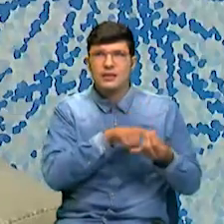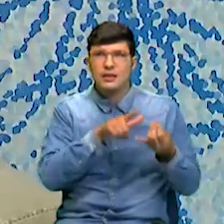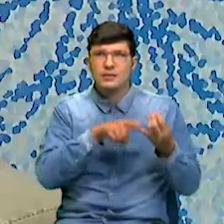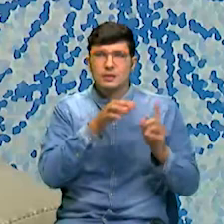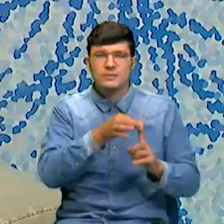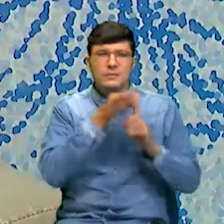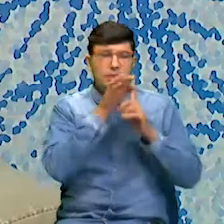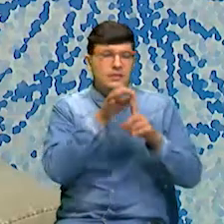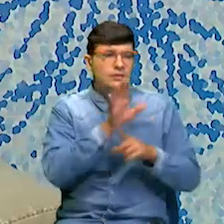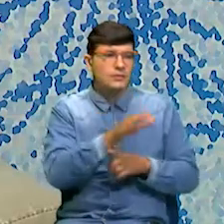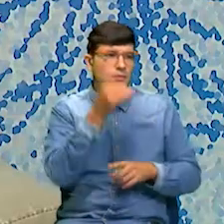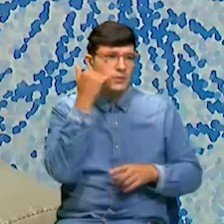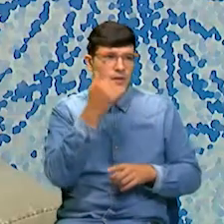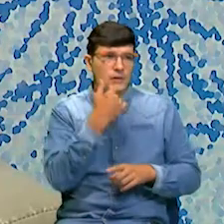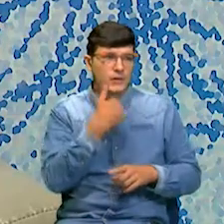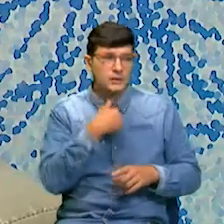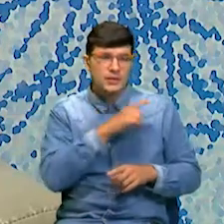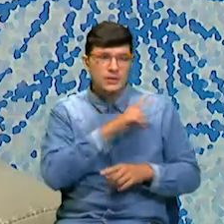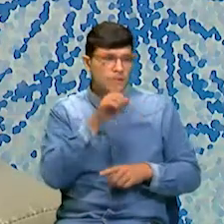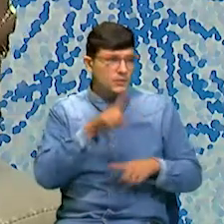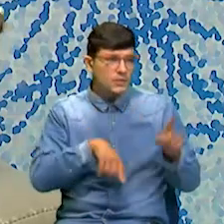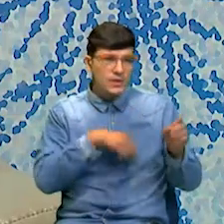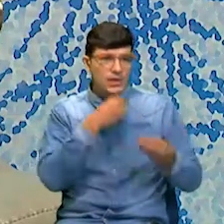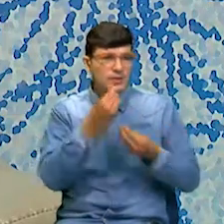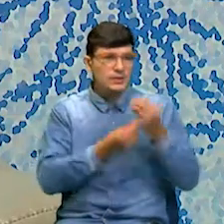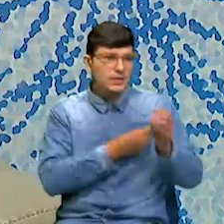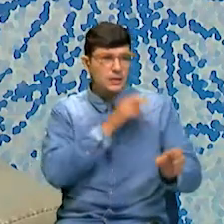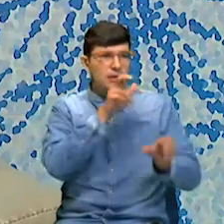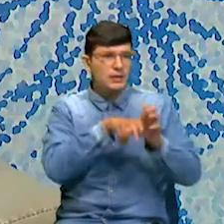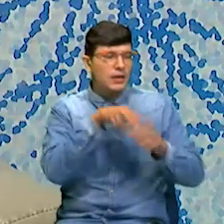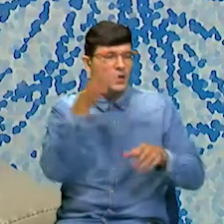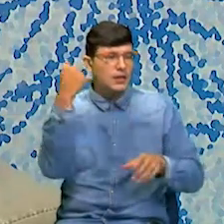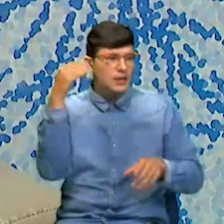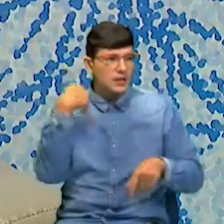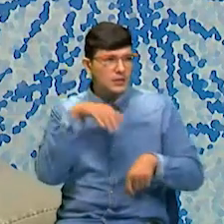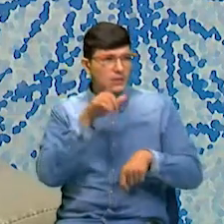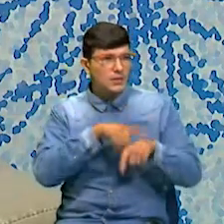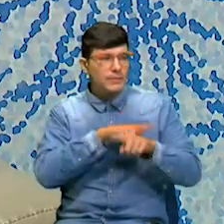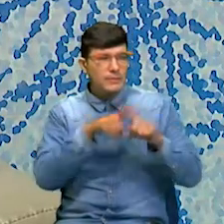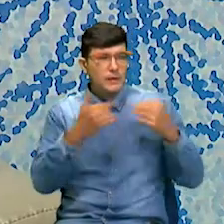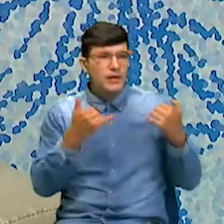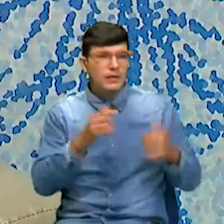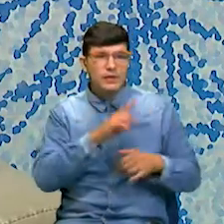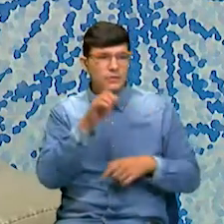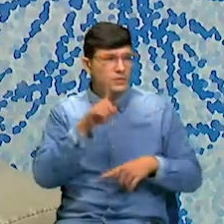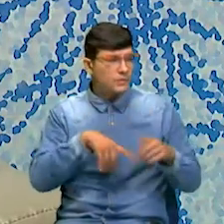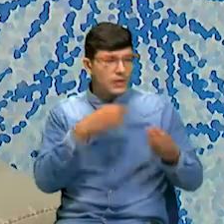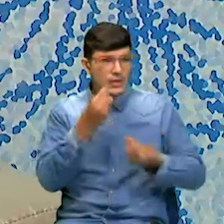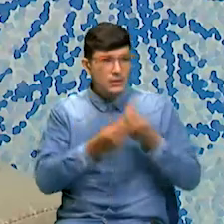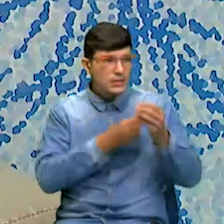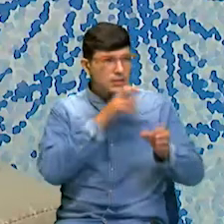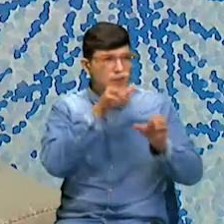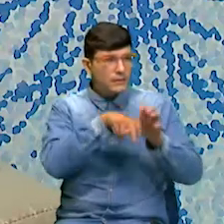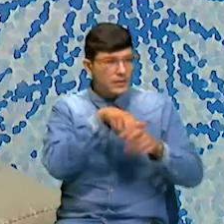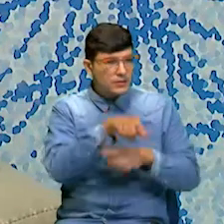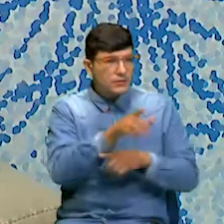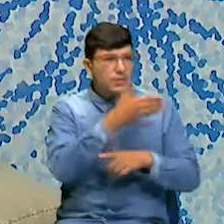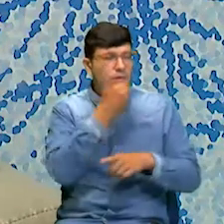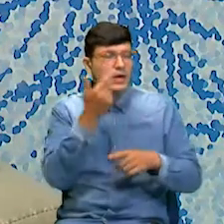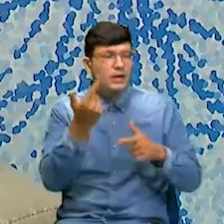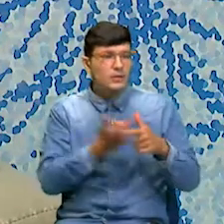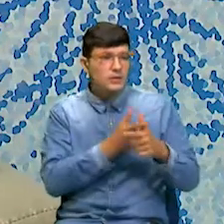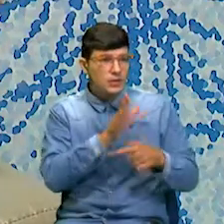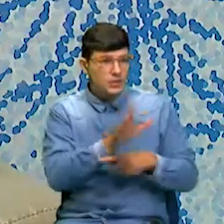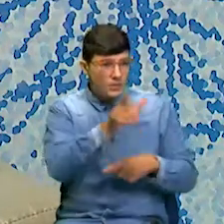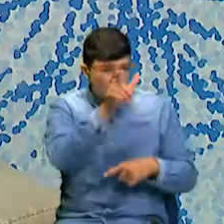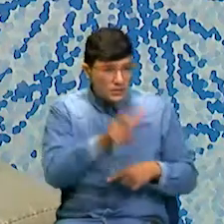decía que ya no se pueden inscribir mejoras, uh-huh, que eso se pudo hasta hace un tiempo, pero que ya no se pueden inscribir mejoras. Entonces lo que el señor tiene que hacer